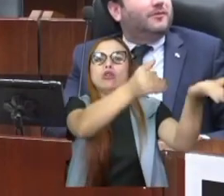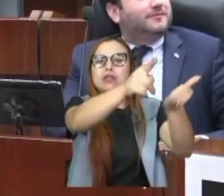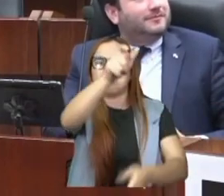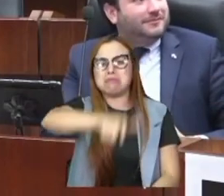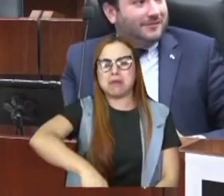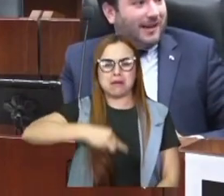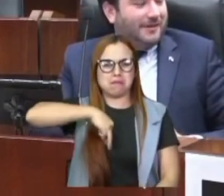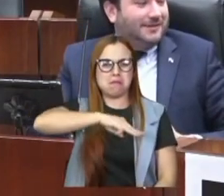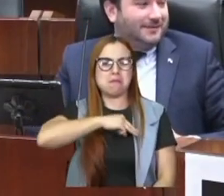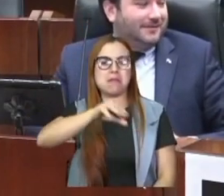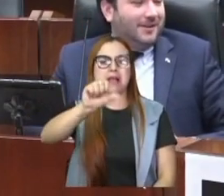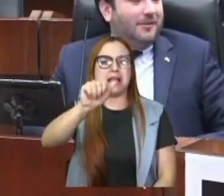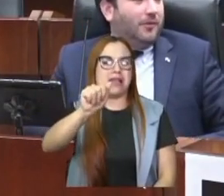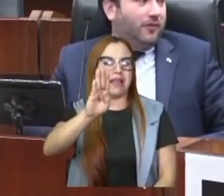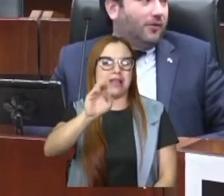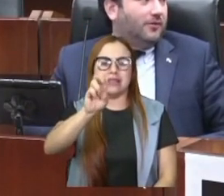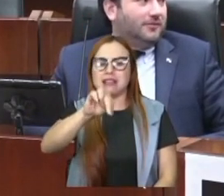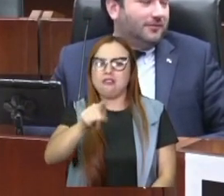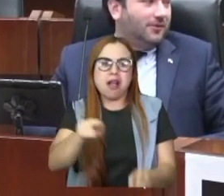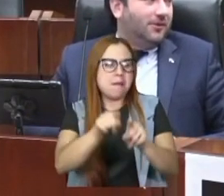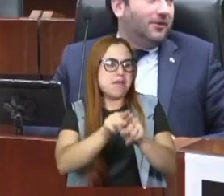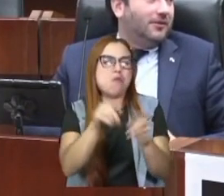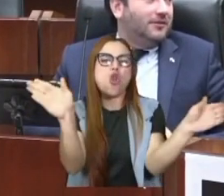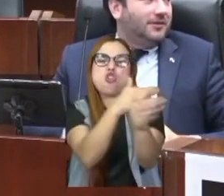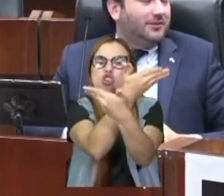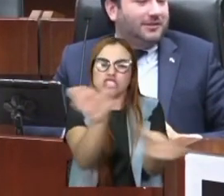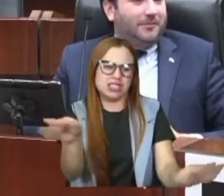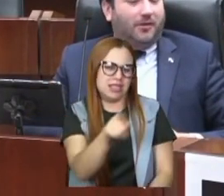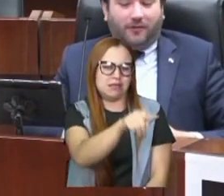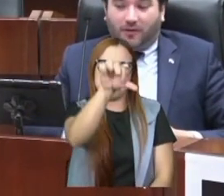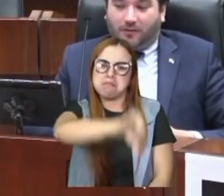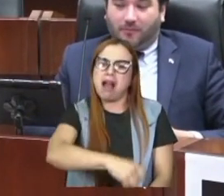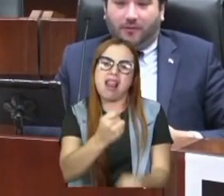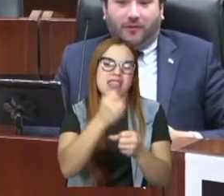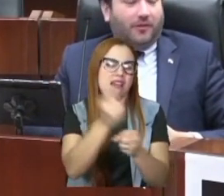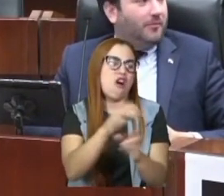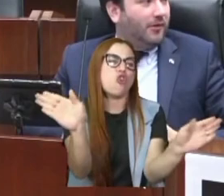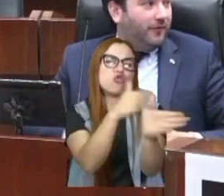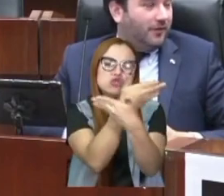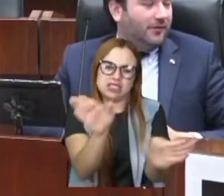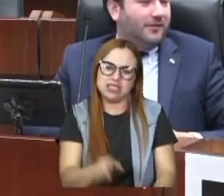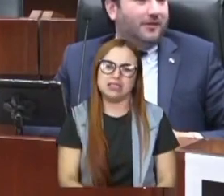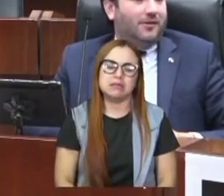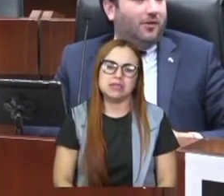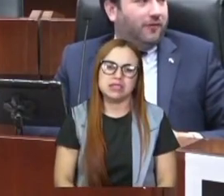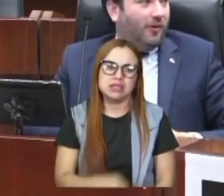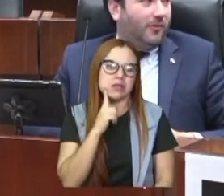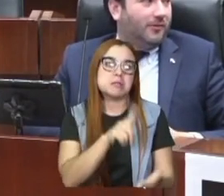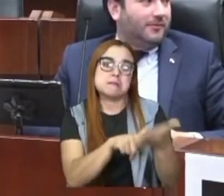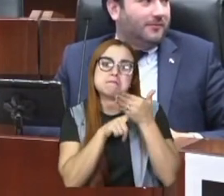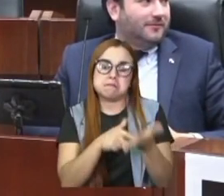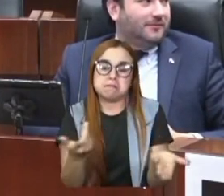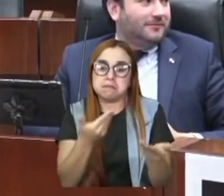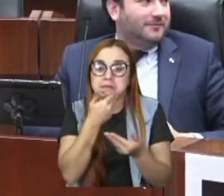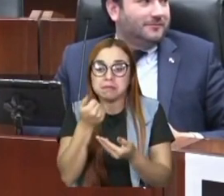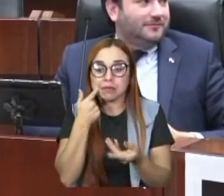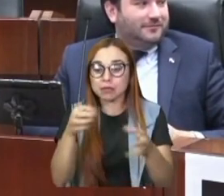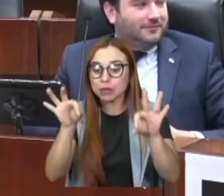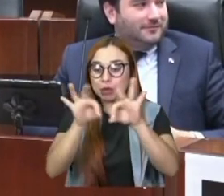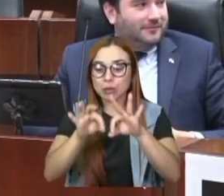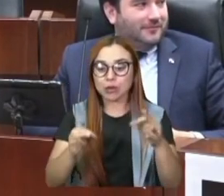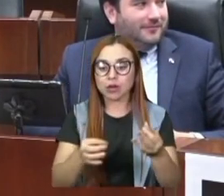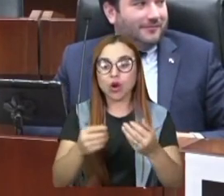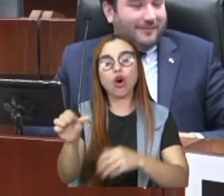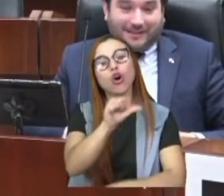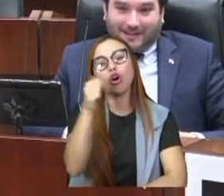desastre. También desde el año pasado dieron la orden de proceder de los caminos de producción para los productores, para los campesinos del